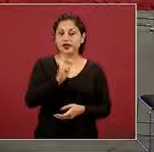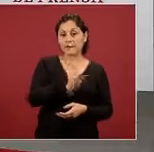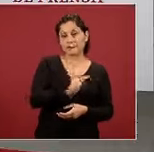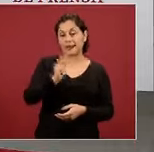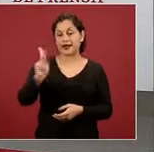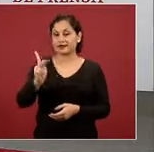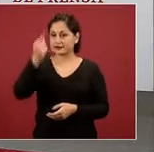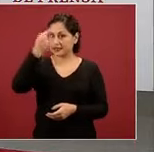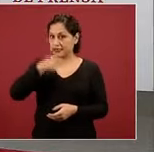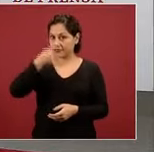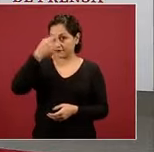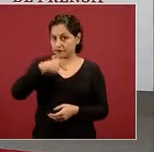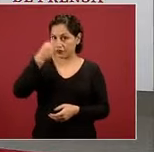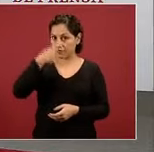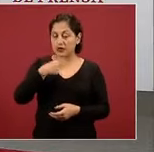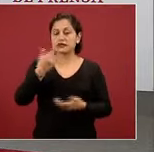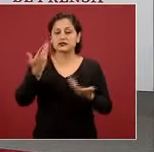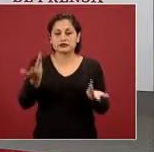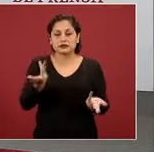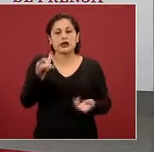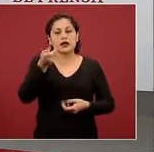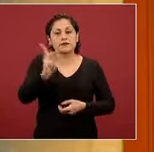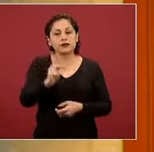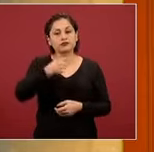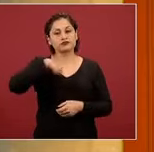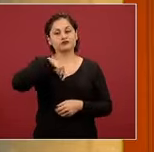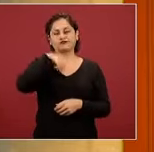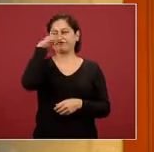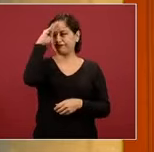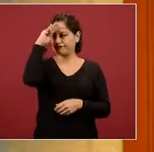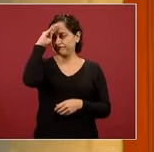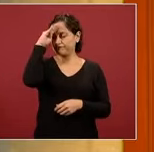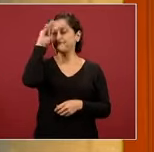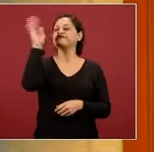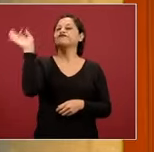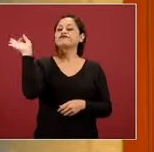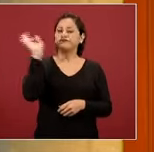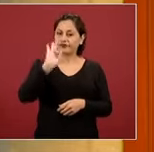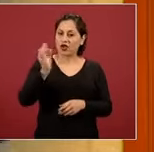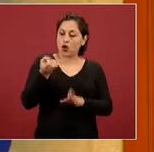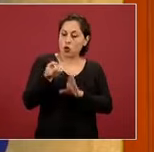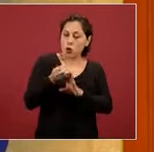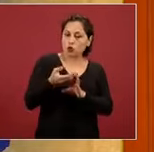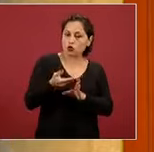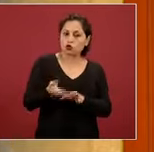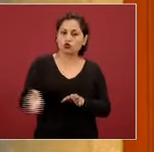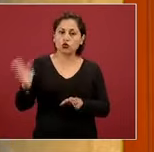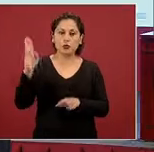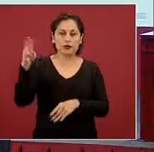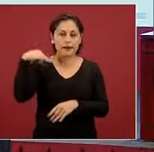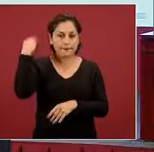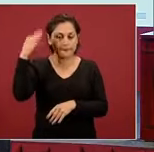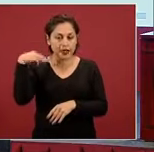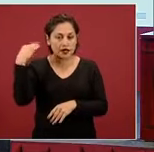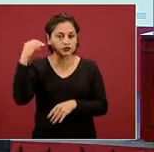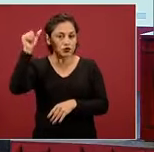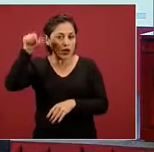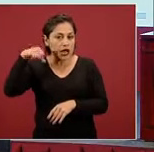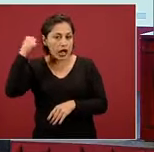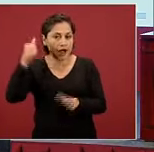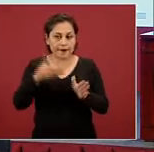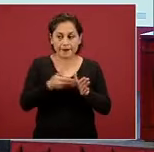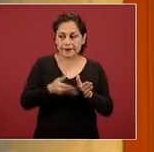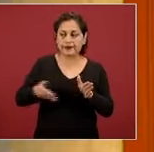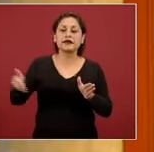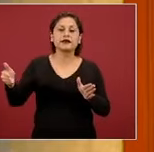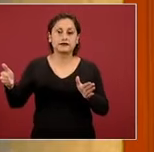influenza. La expectativa es que también durante octubre y hasta marzo o abril